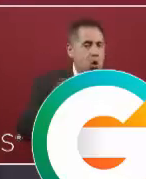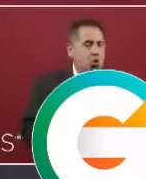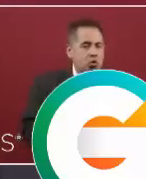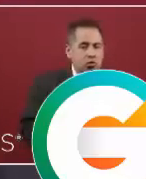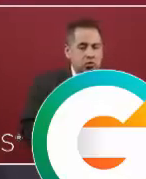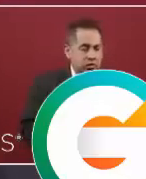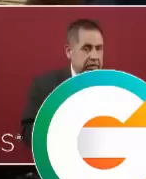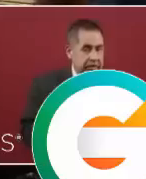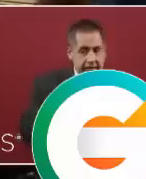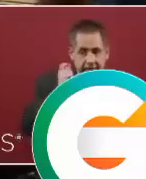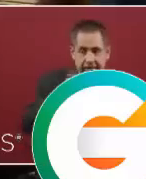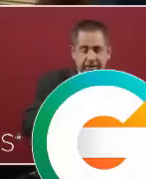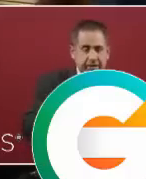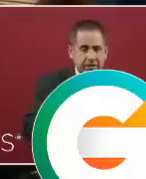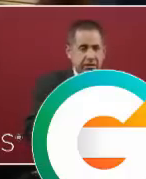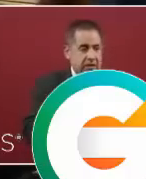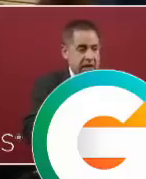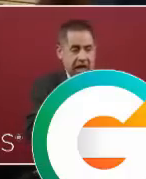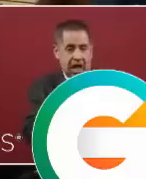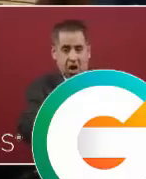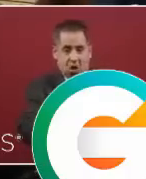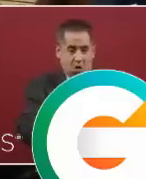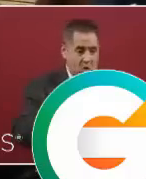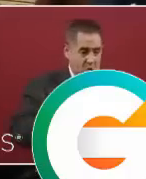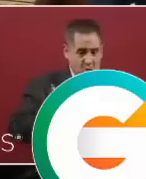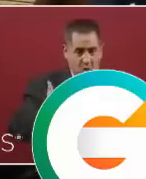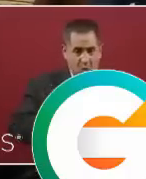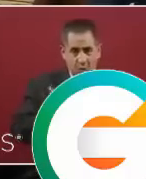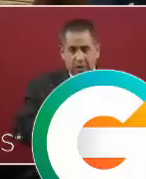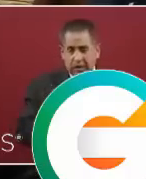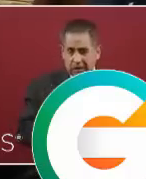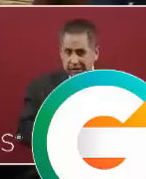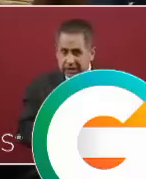Solo el hecho de que los jóvenes ya